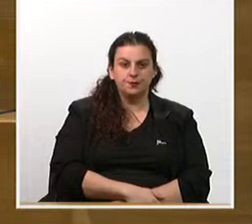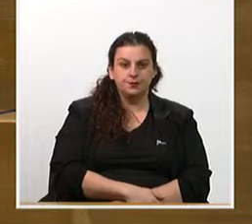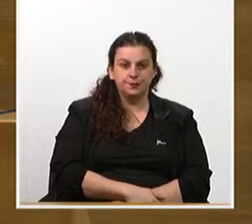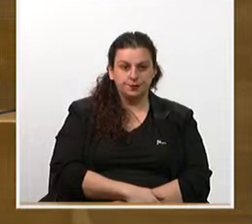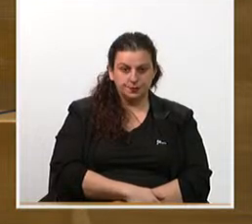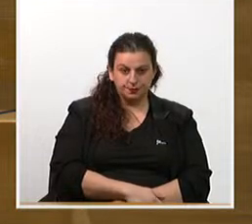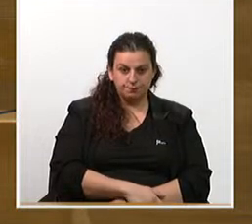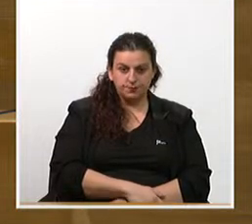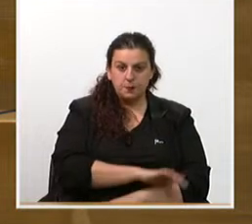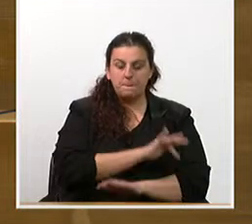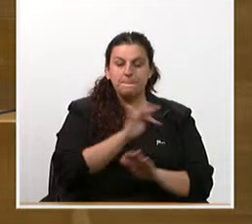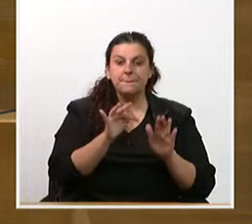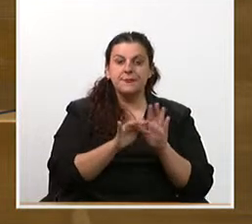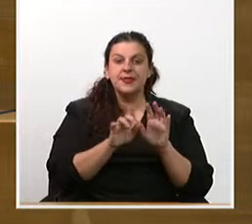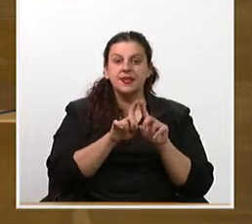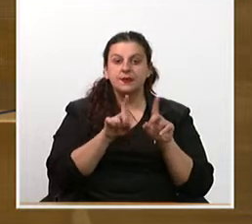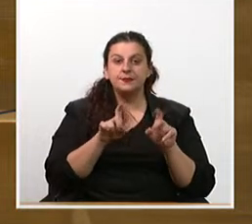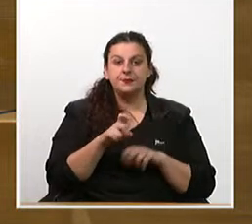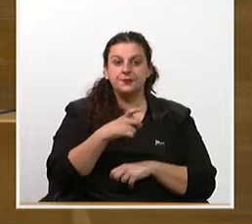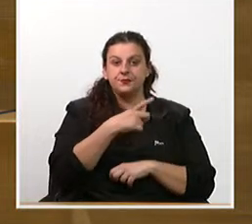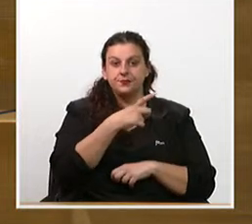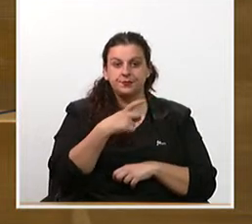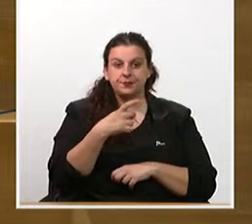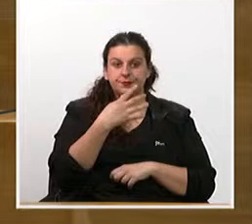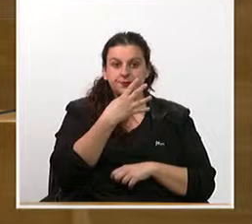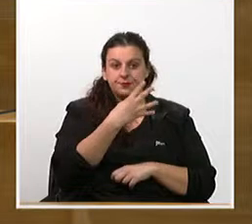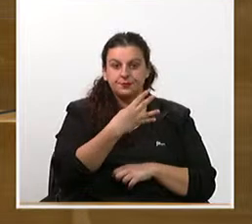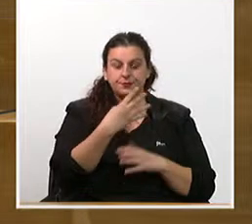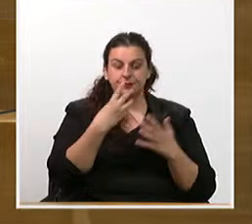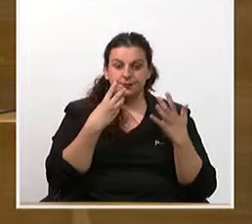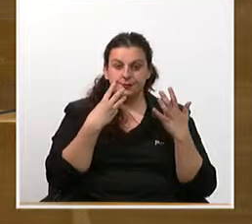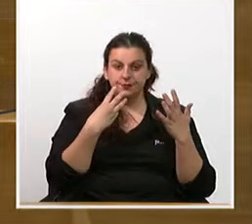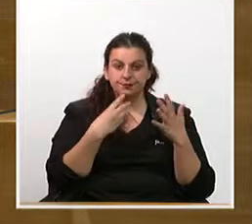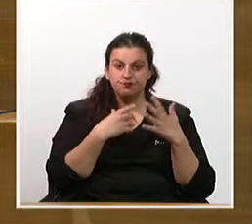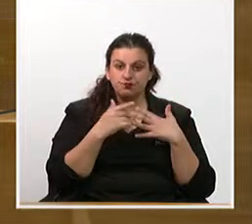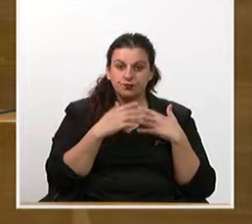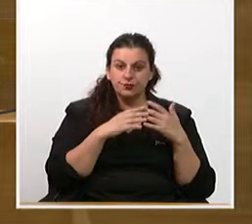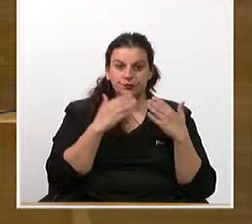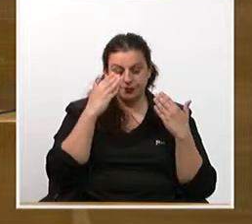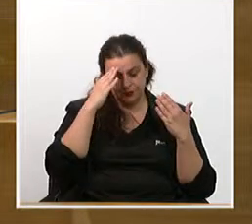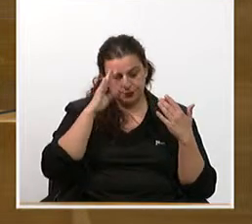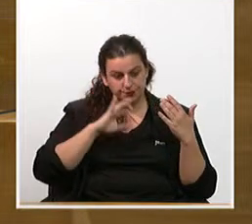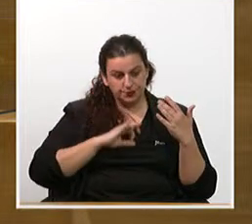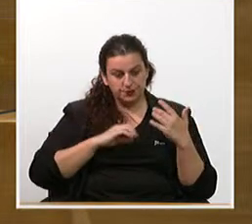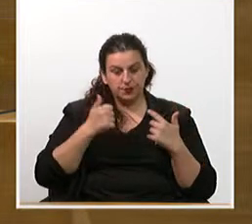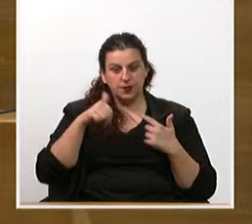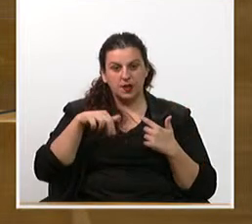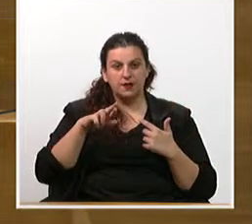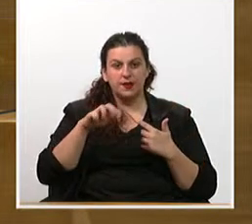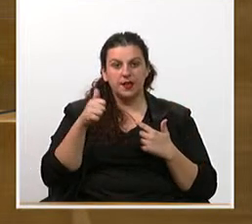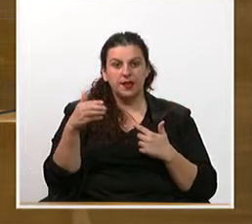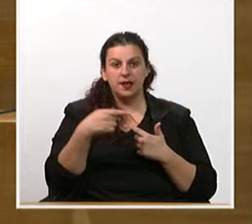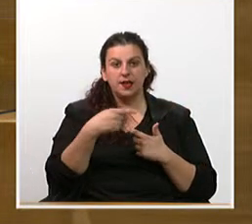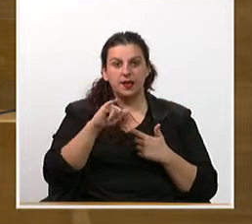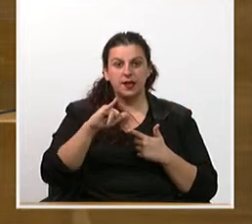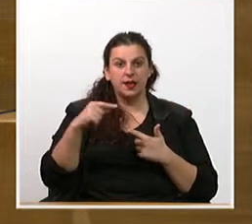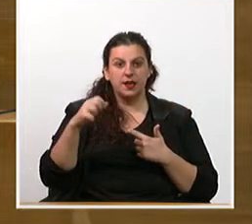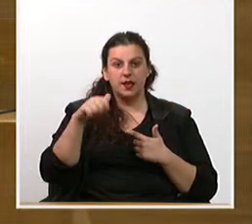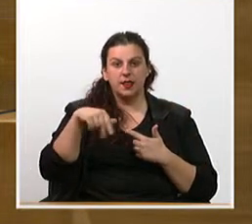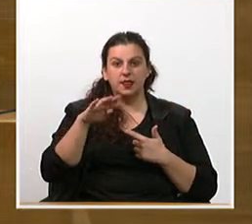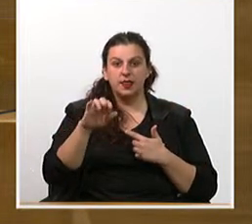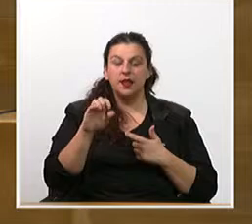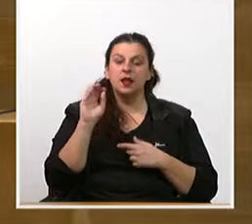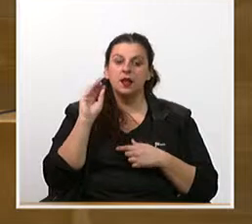pasamos a la pregunta número 148 formulada por el listro diputada Andrea gigante a la consellera de